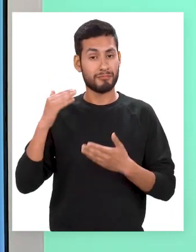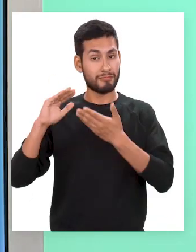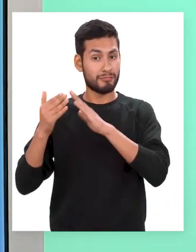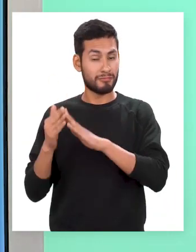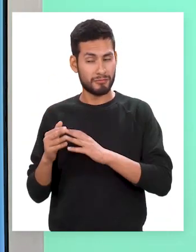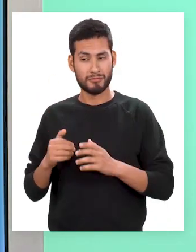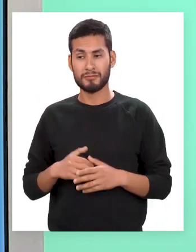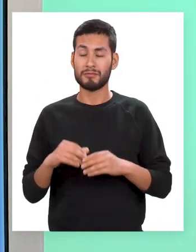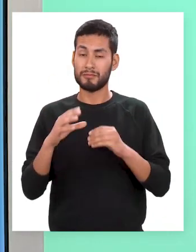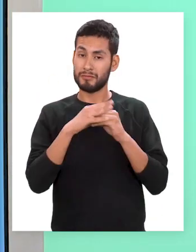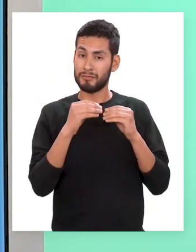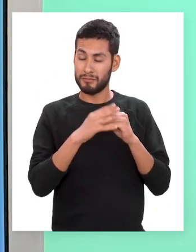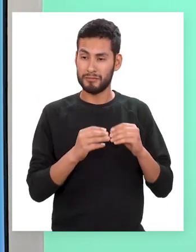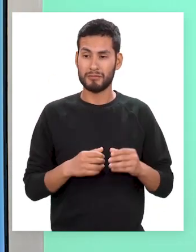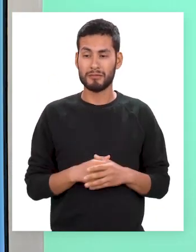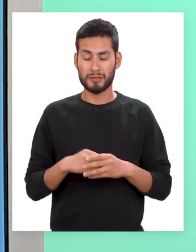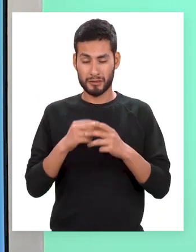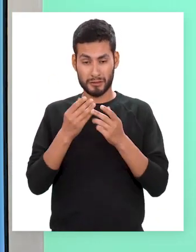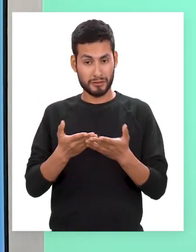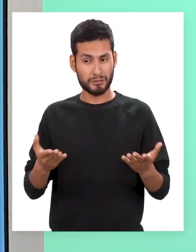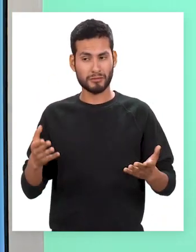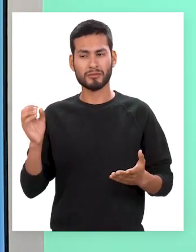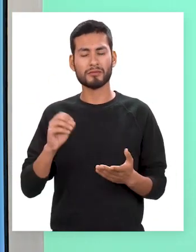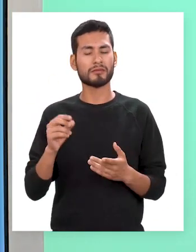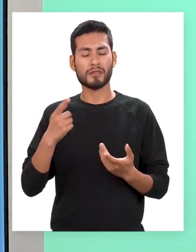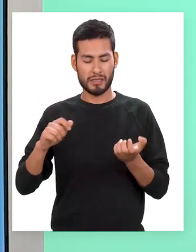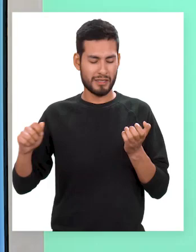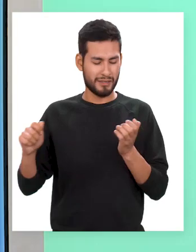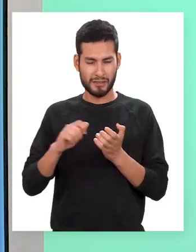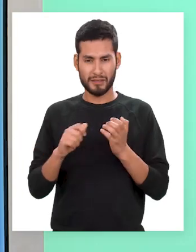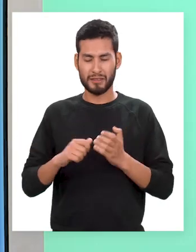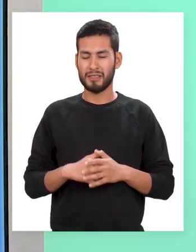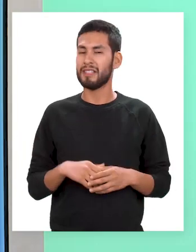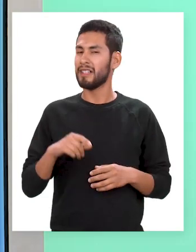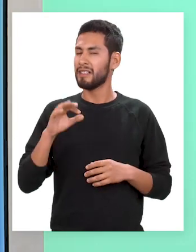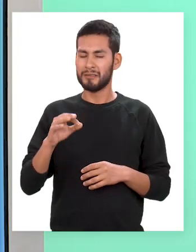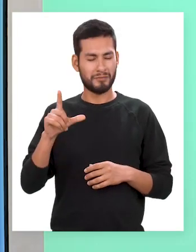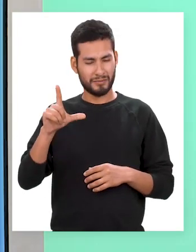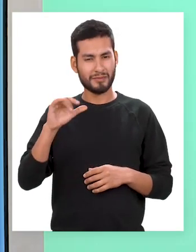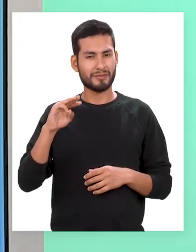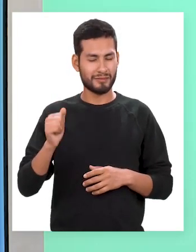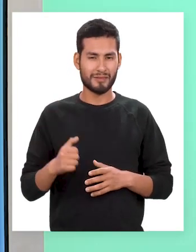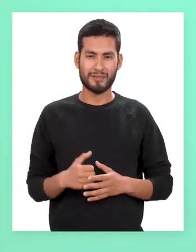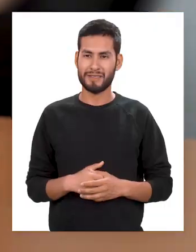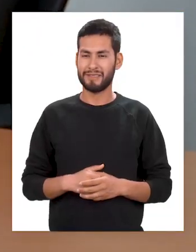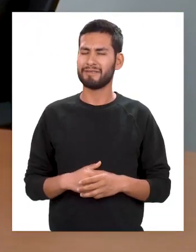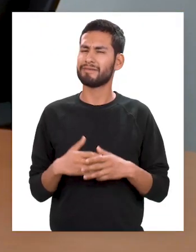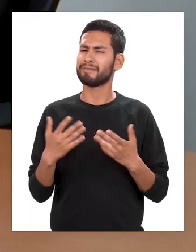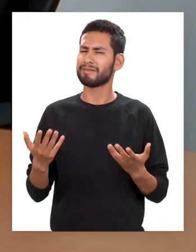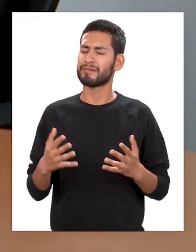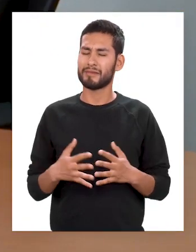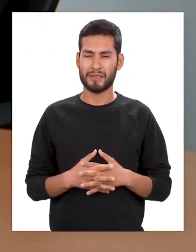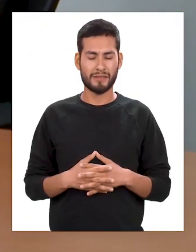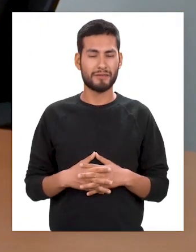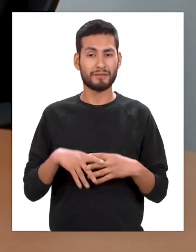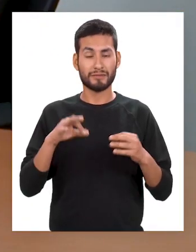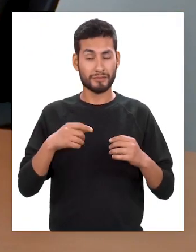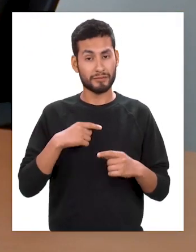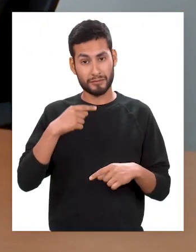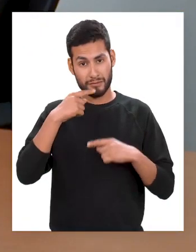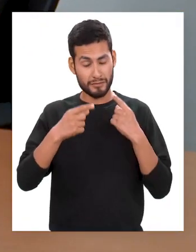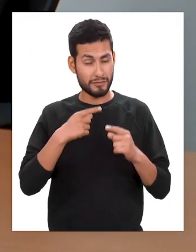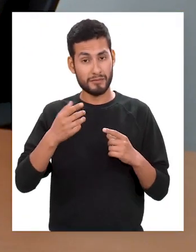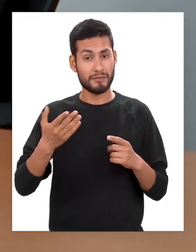la ciudad, una fruta, una herramienta o la acción de limar. Todas son lima. Entonces, tal y como lo